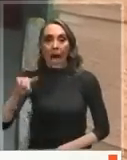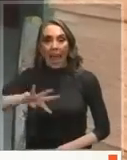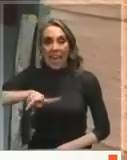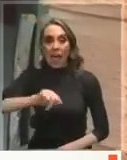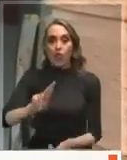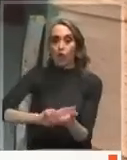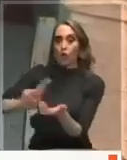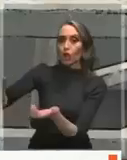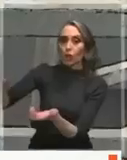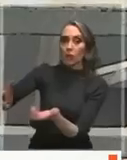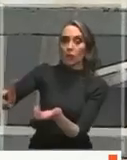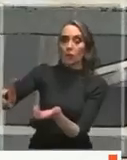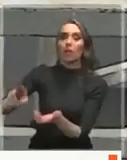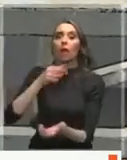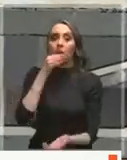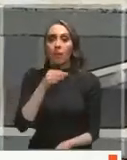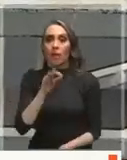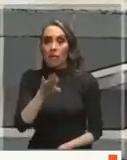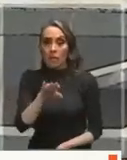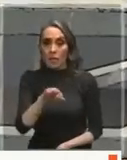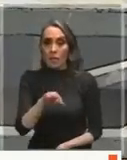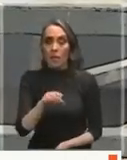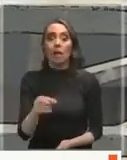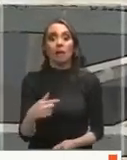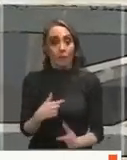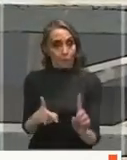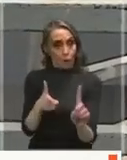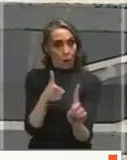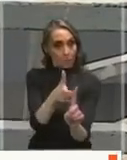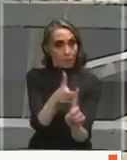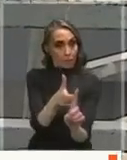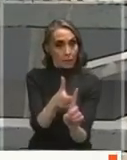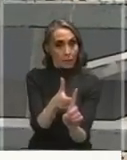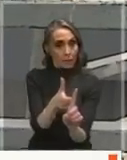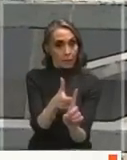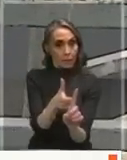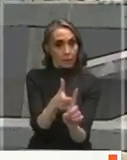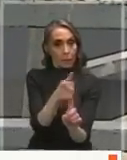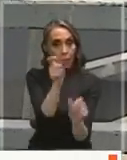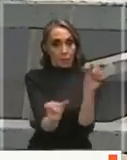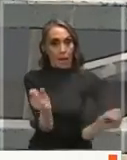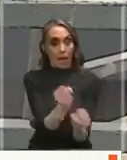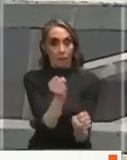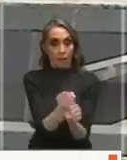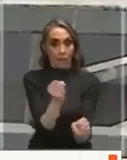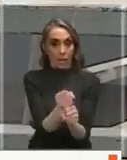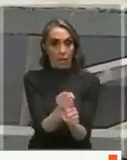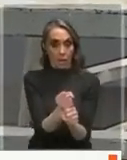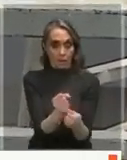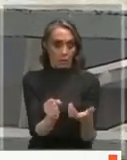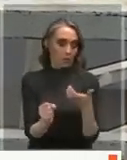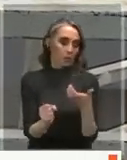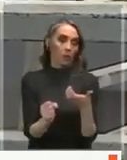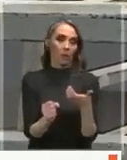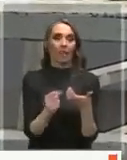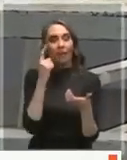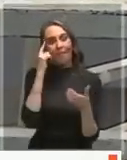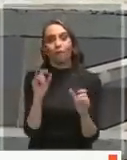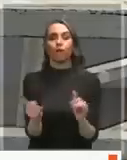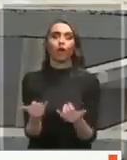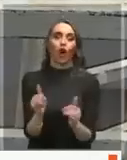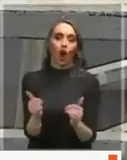dijeron... Pero vamos a ir a balear a los trabajadores. Yo dije, estarán bromeando. Pues.